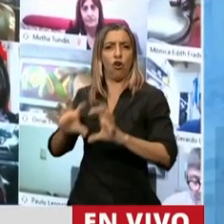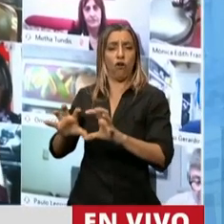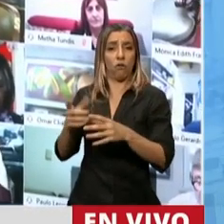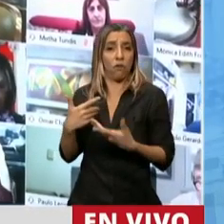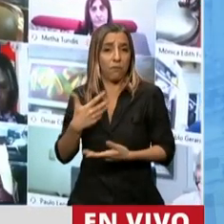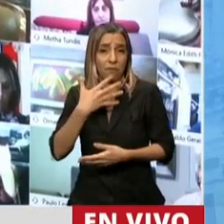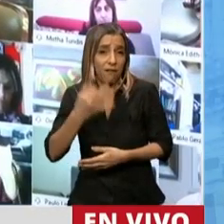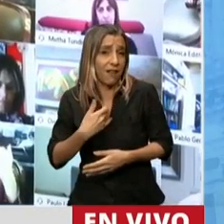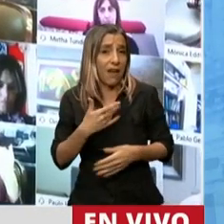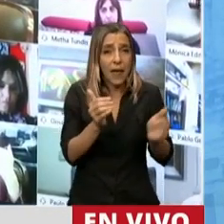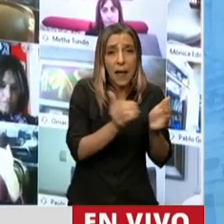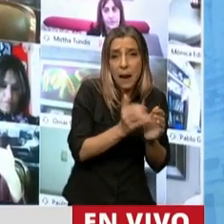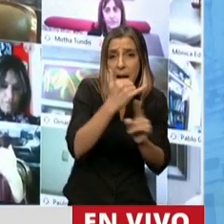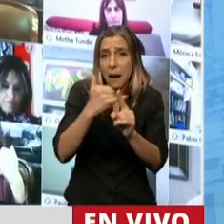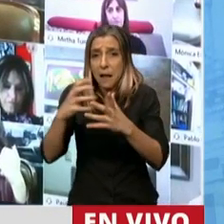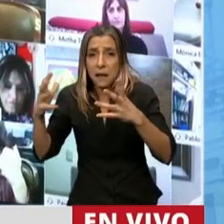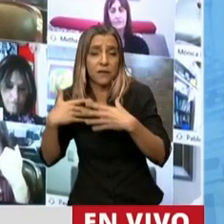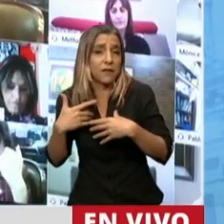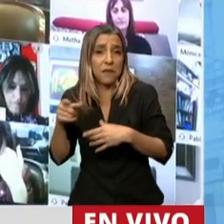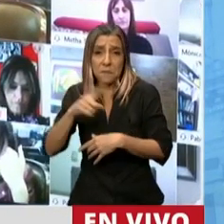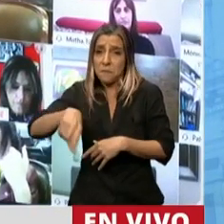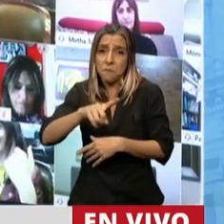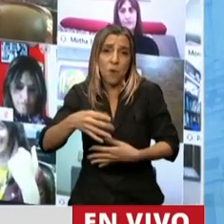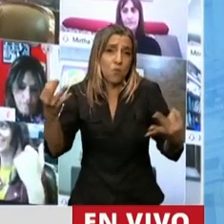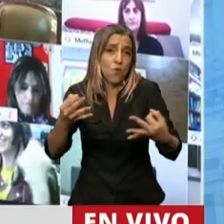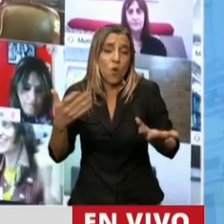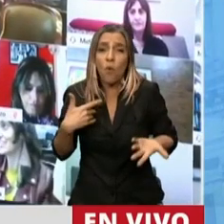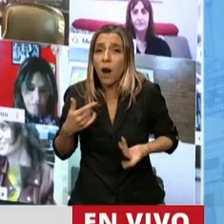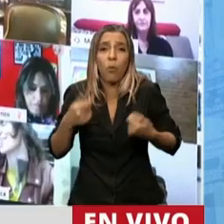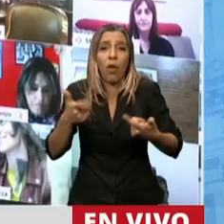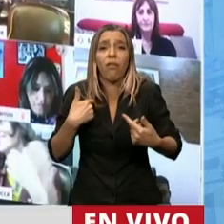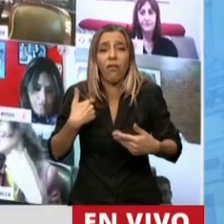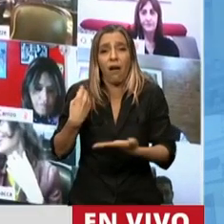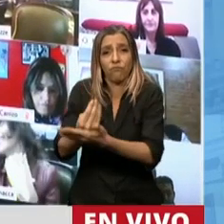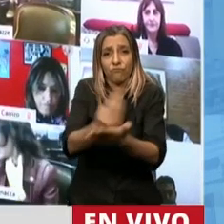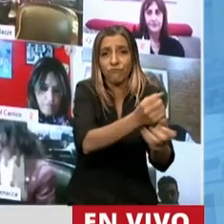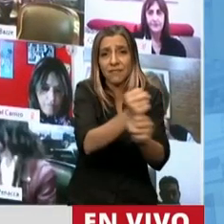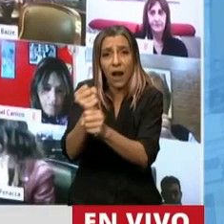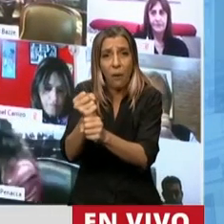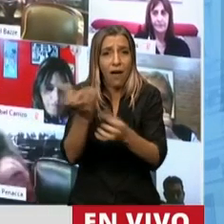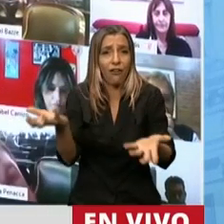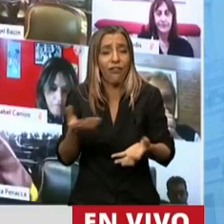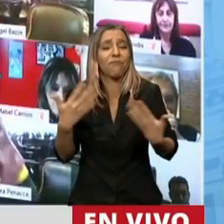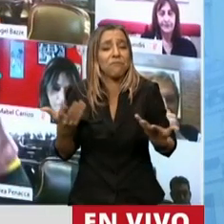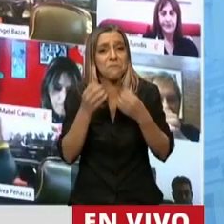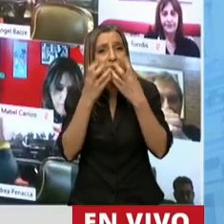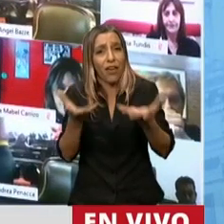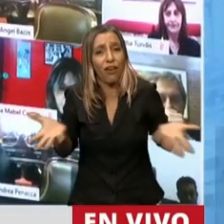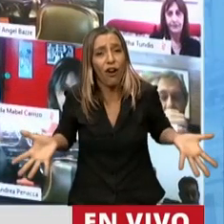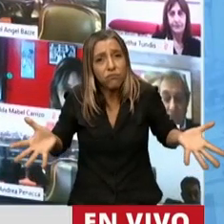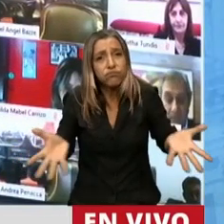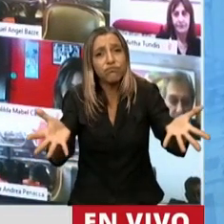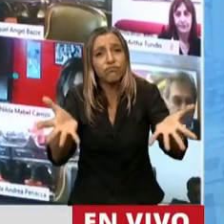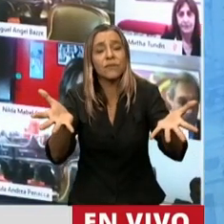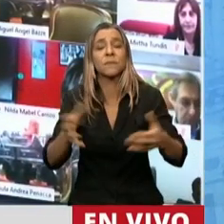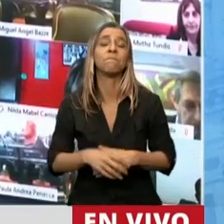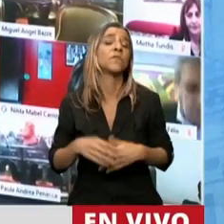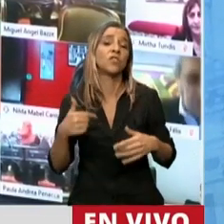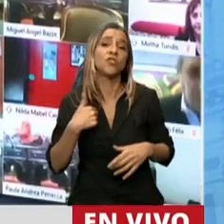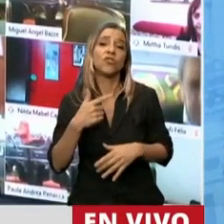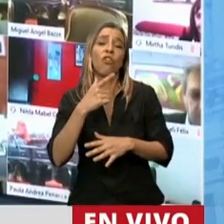medianas y grandes, son buenas. Y si son grandes y generan miles de empleos, mejor. Yo voy a nombrar dos cuestiones que hacen que para